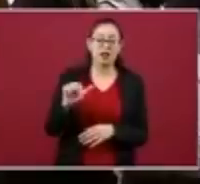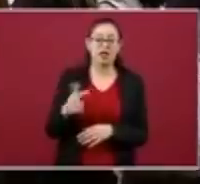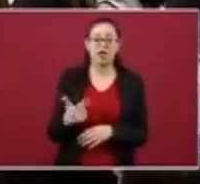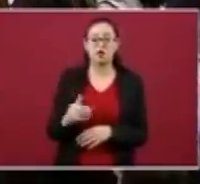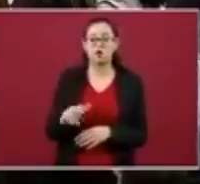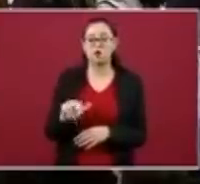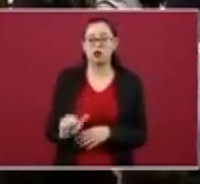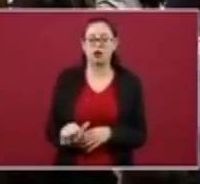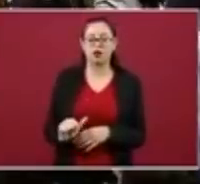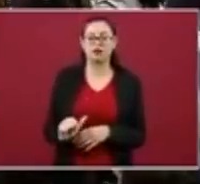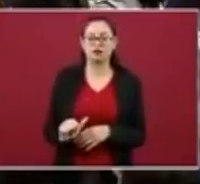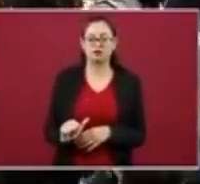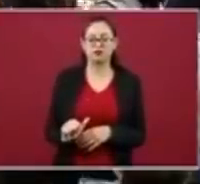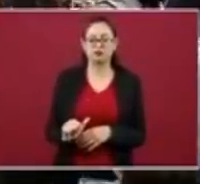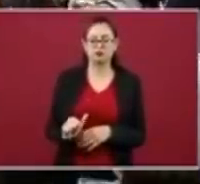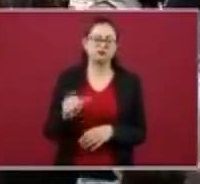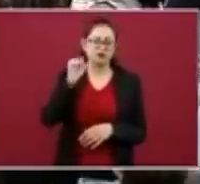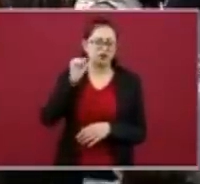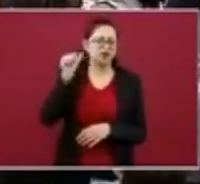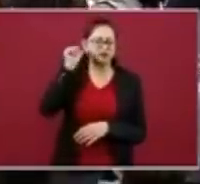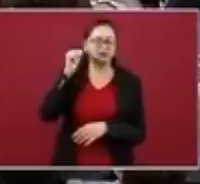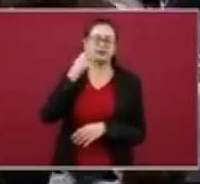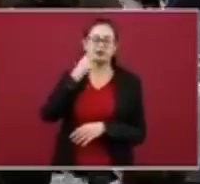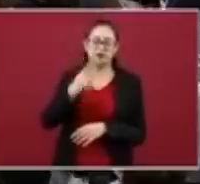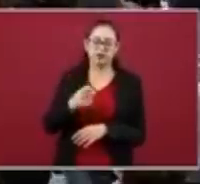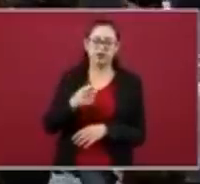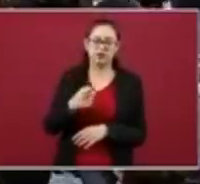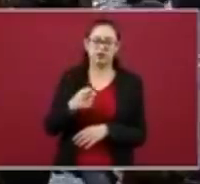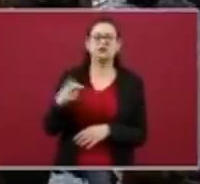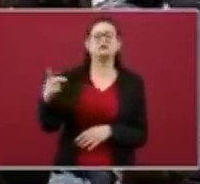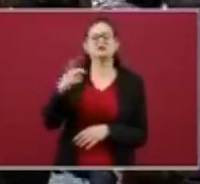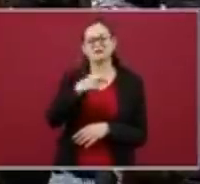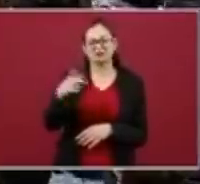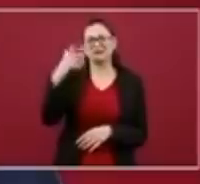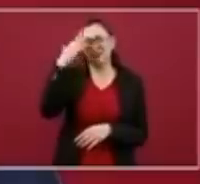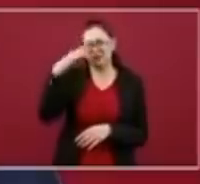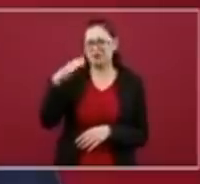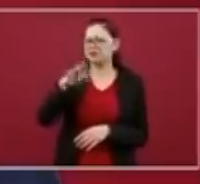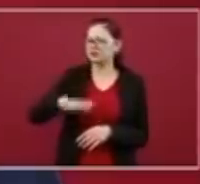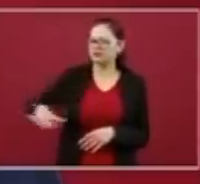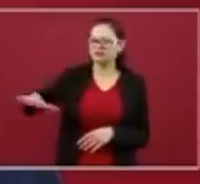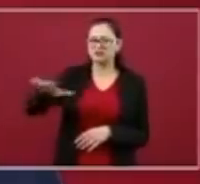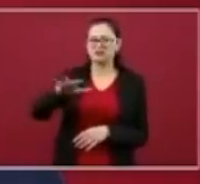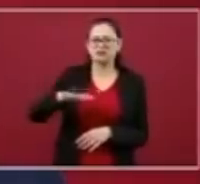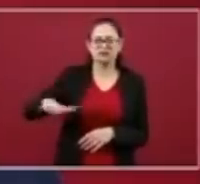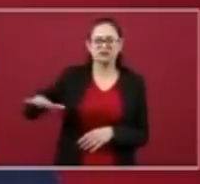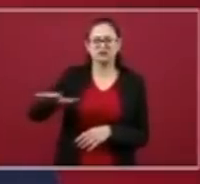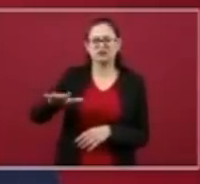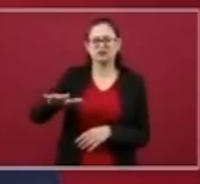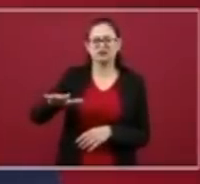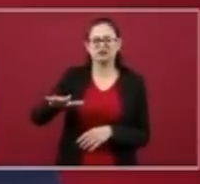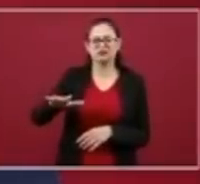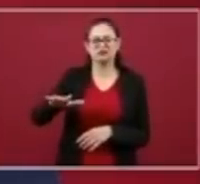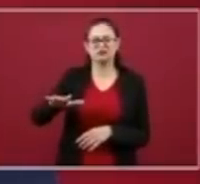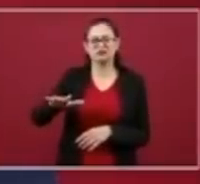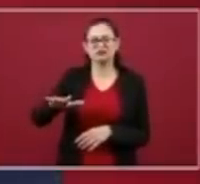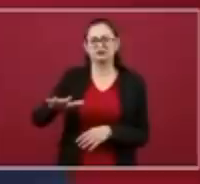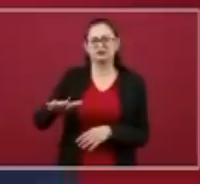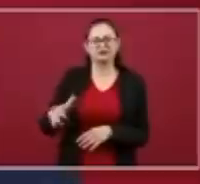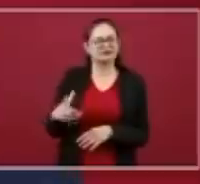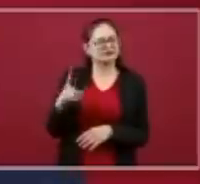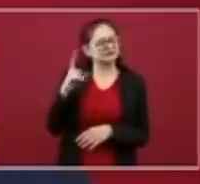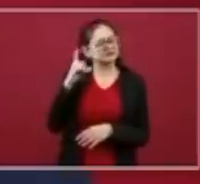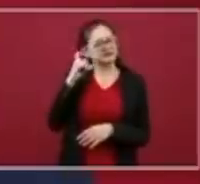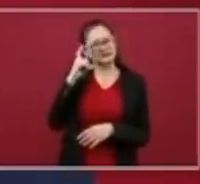que seguramente ayer lo dije y lo saben los de La Laguna, estaba muy